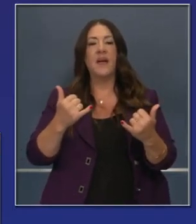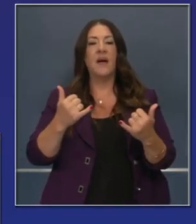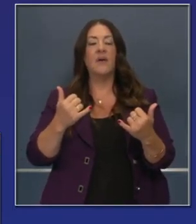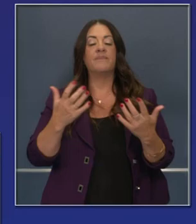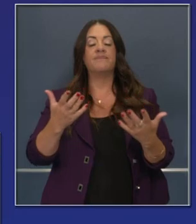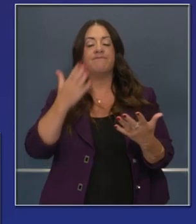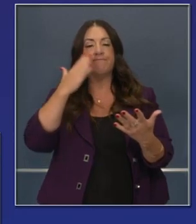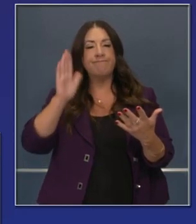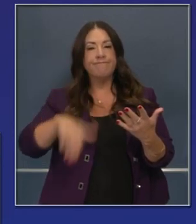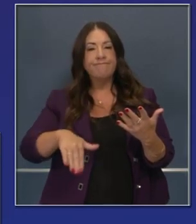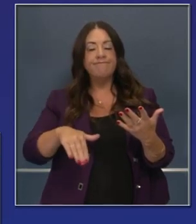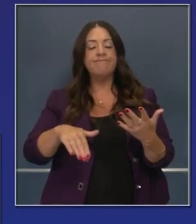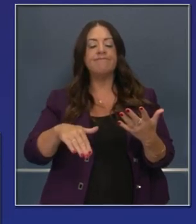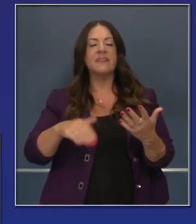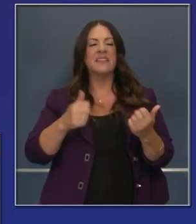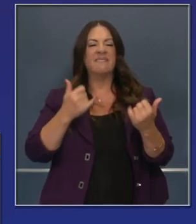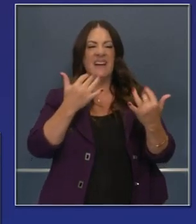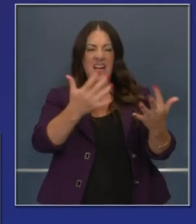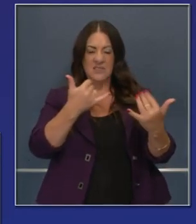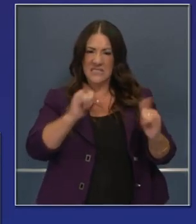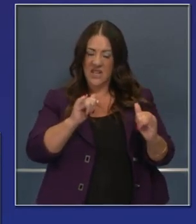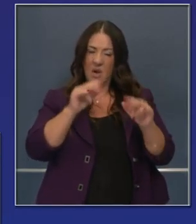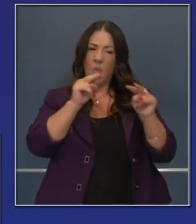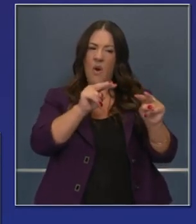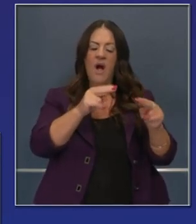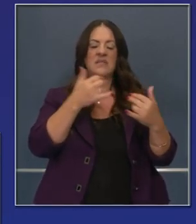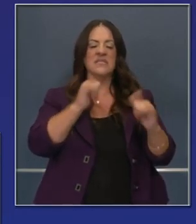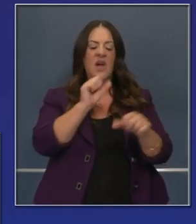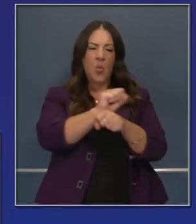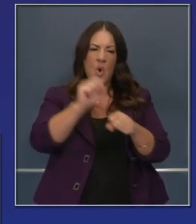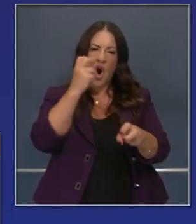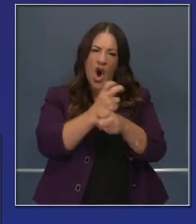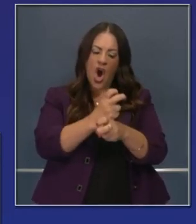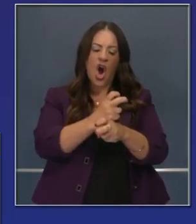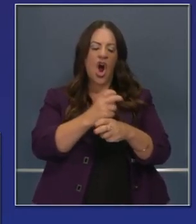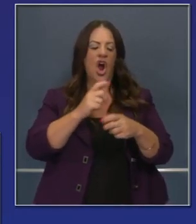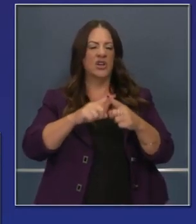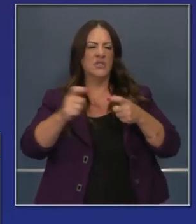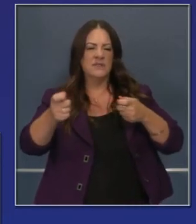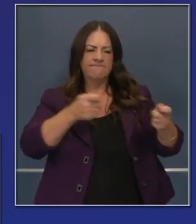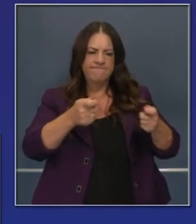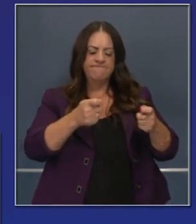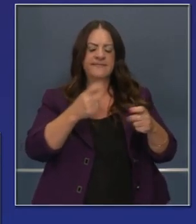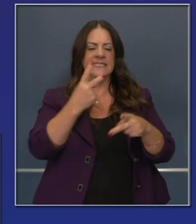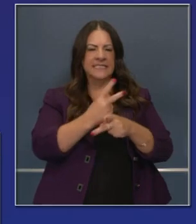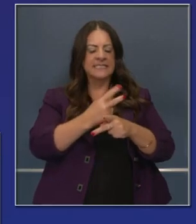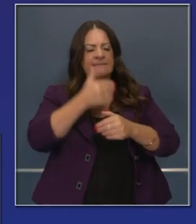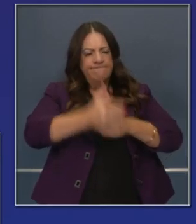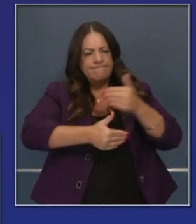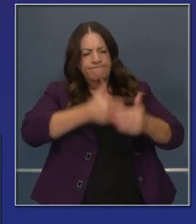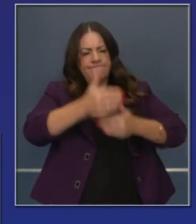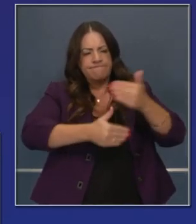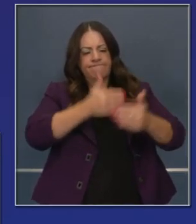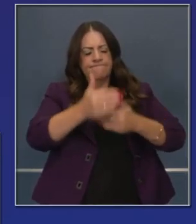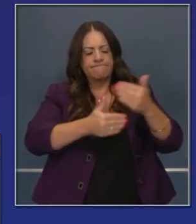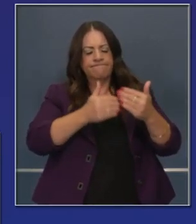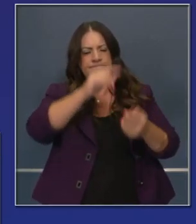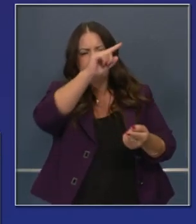ayuda federal. Respecto al apagar incendios, hacemos todo lo posible para mantener el progreso que